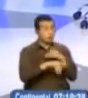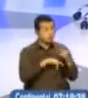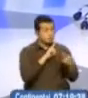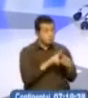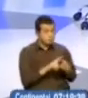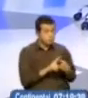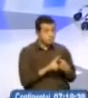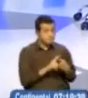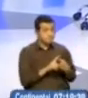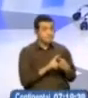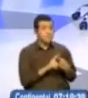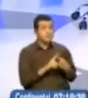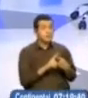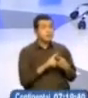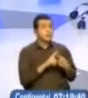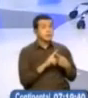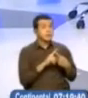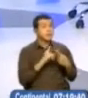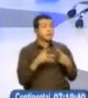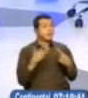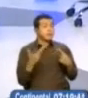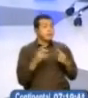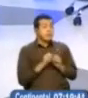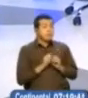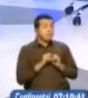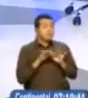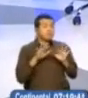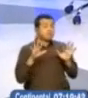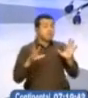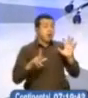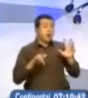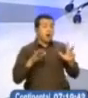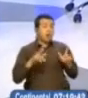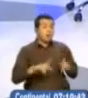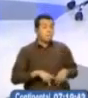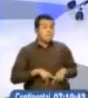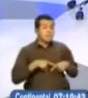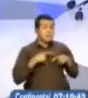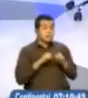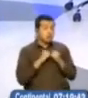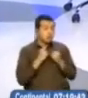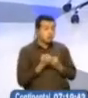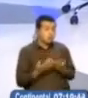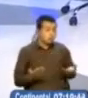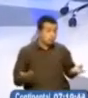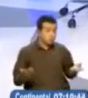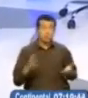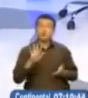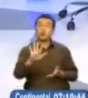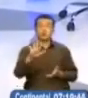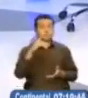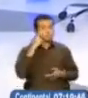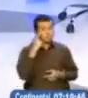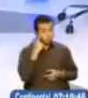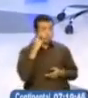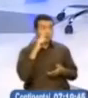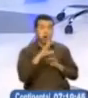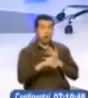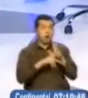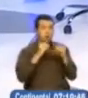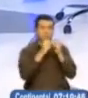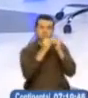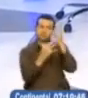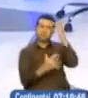y qué tanto está amplificada la corrupción en la vida de una sociedad. Porque, ojo, corrupción es muy